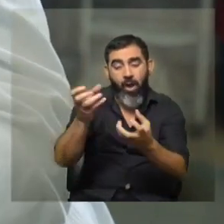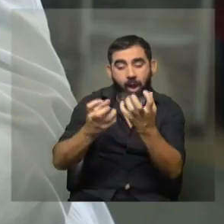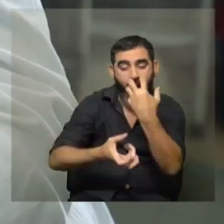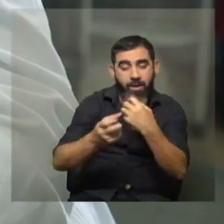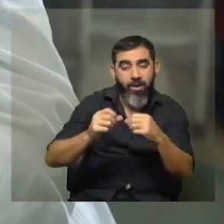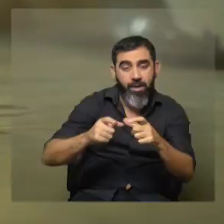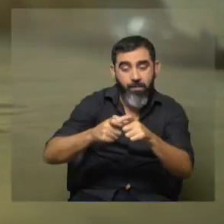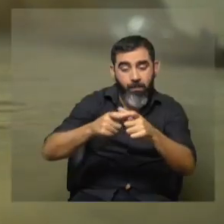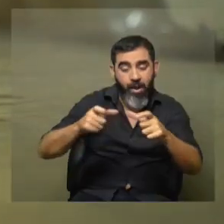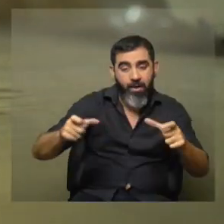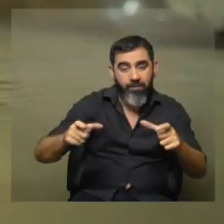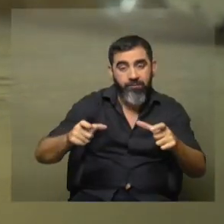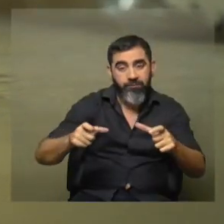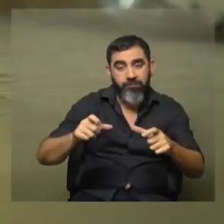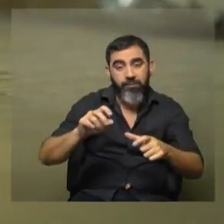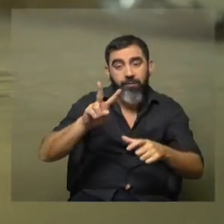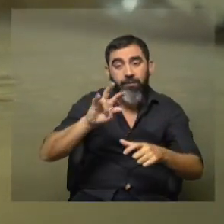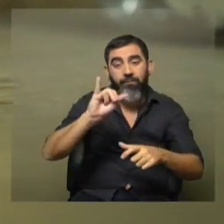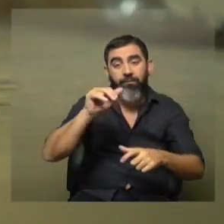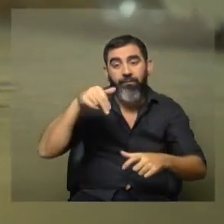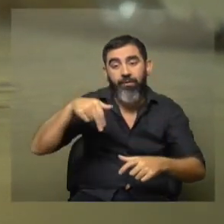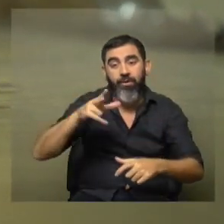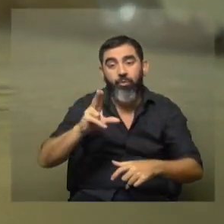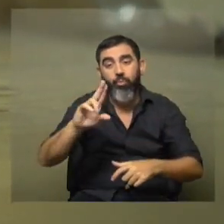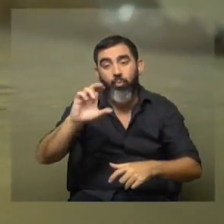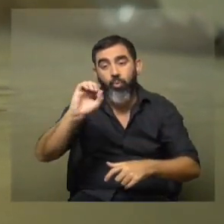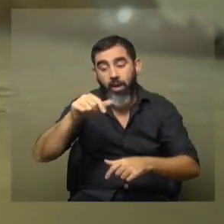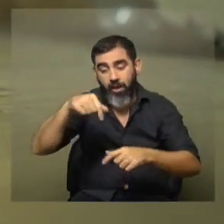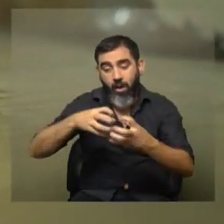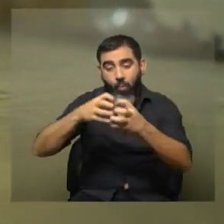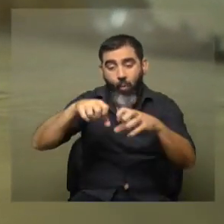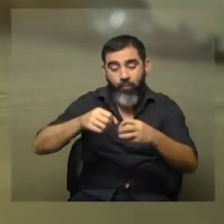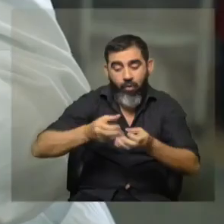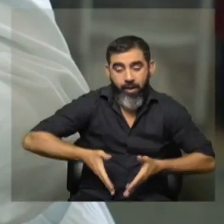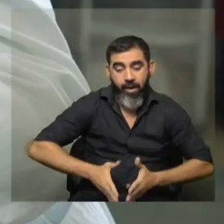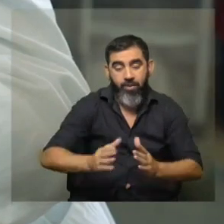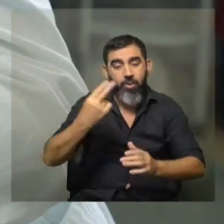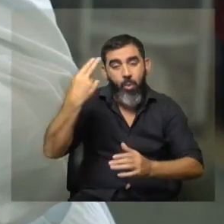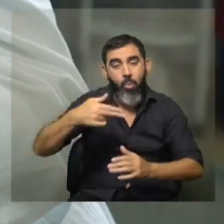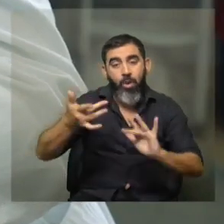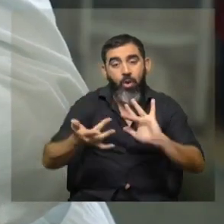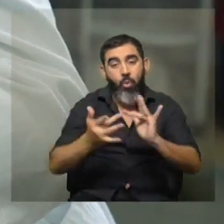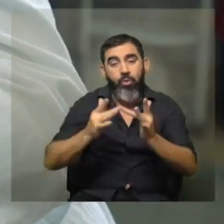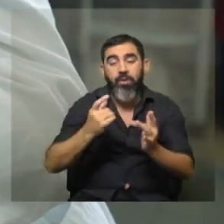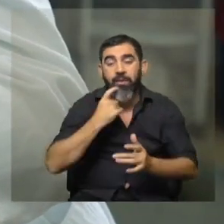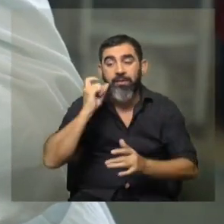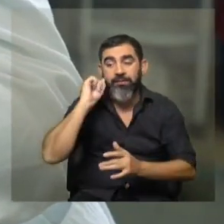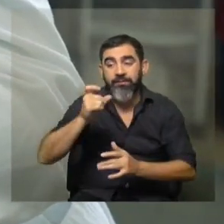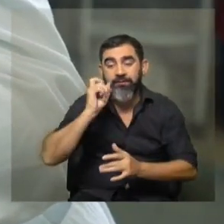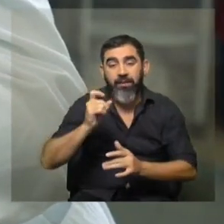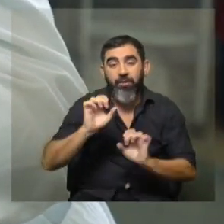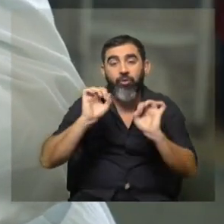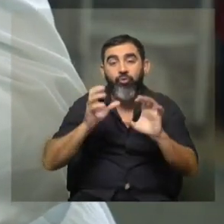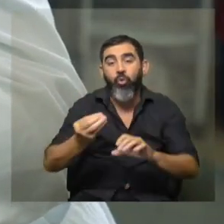nacidas en criadero, son vinchucas que criamos desde huevos acá. Nunca tuvieron contacto con sangre de mamíferos, se alimentan